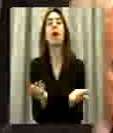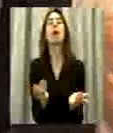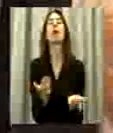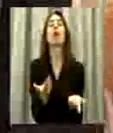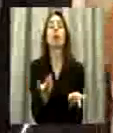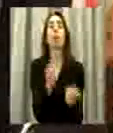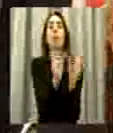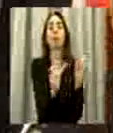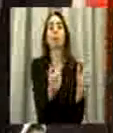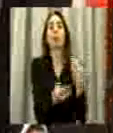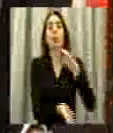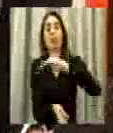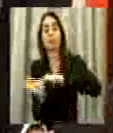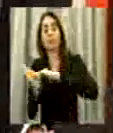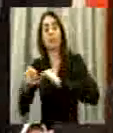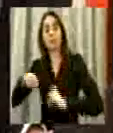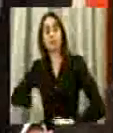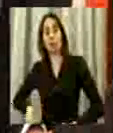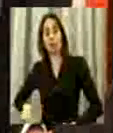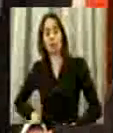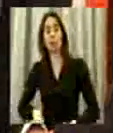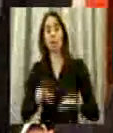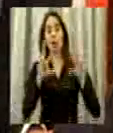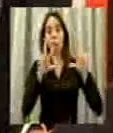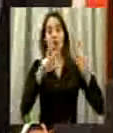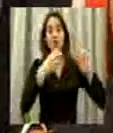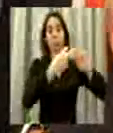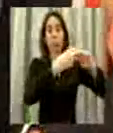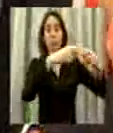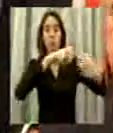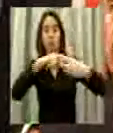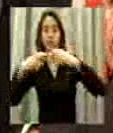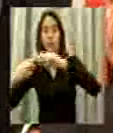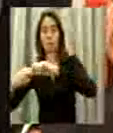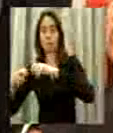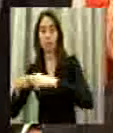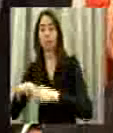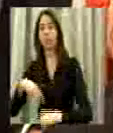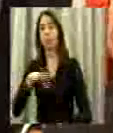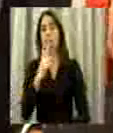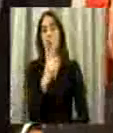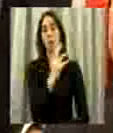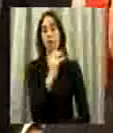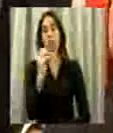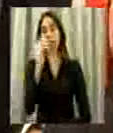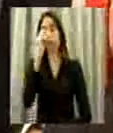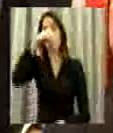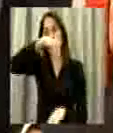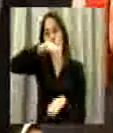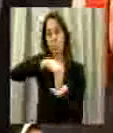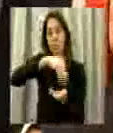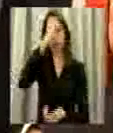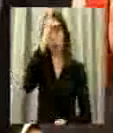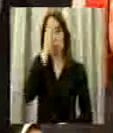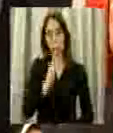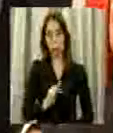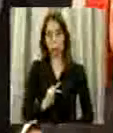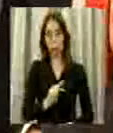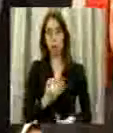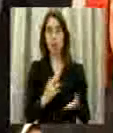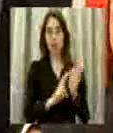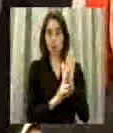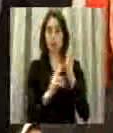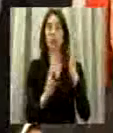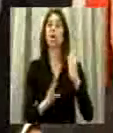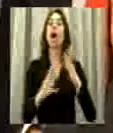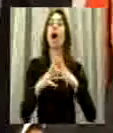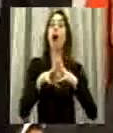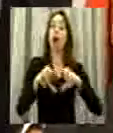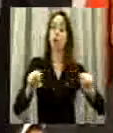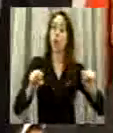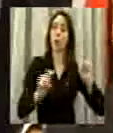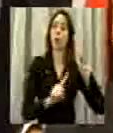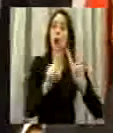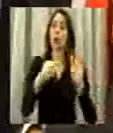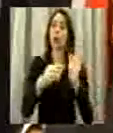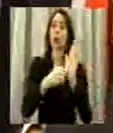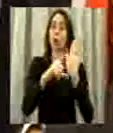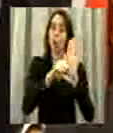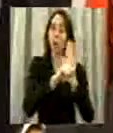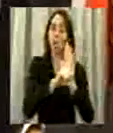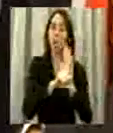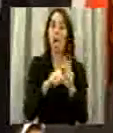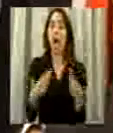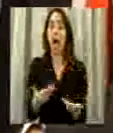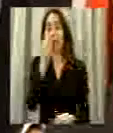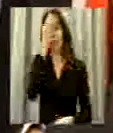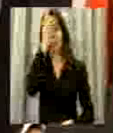gremios y más de 200.000 funcionarios públicos representados hemos logrado. Ya acuerdo, algunos de ellos son ley, hoy día hay